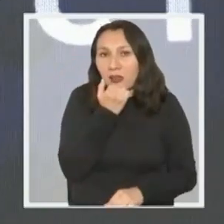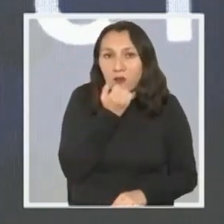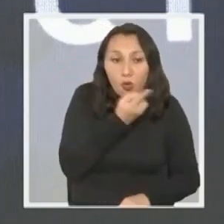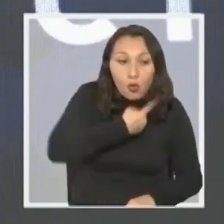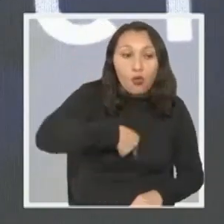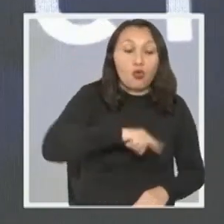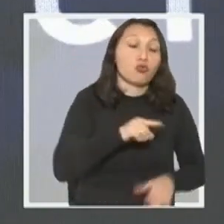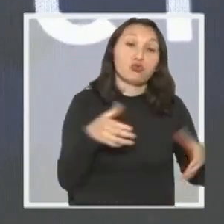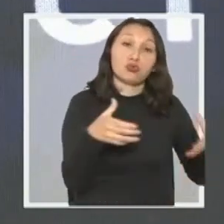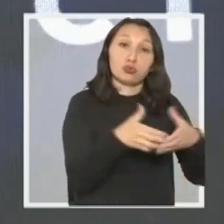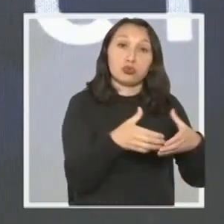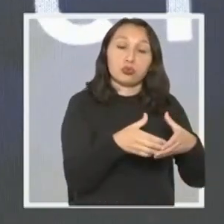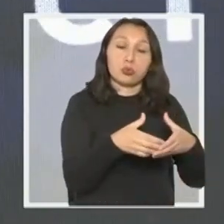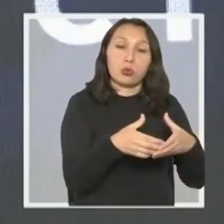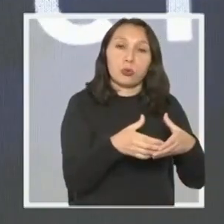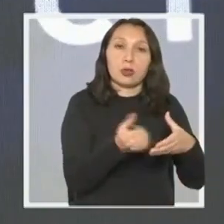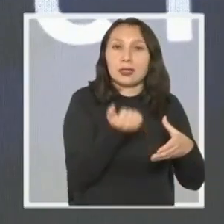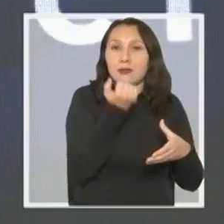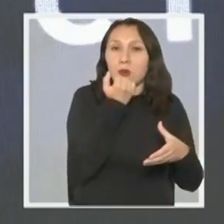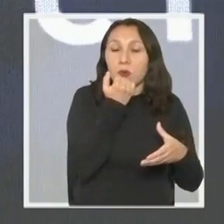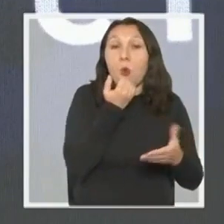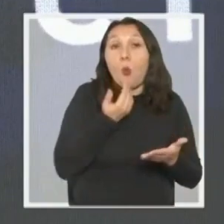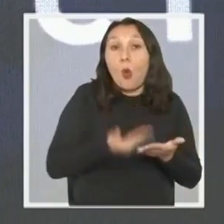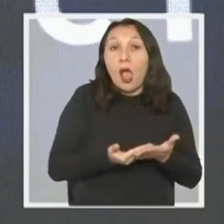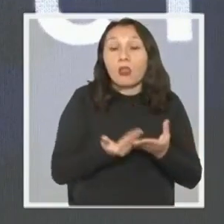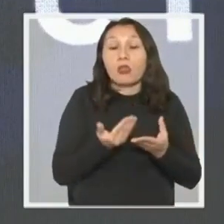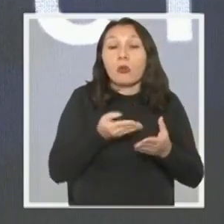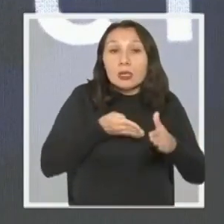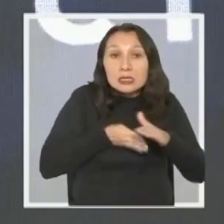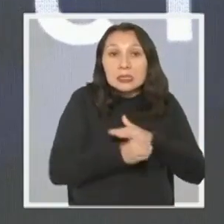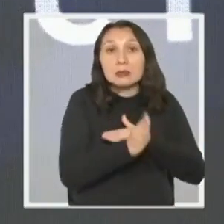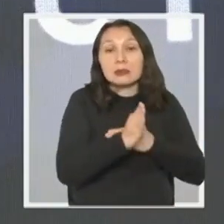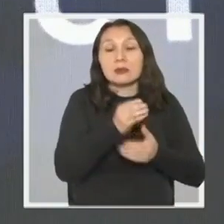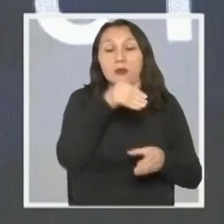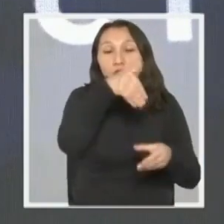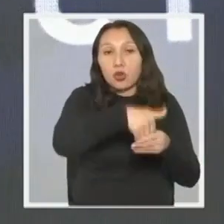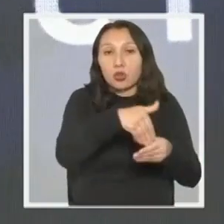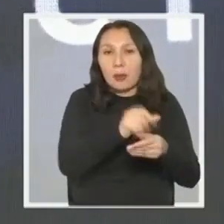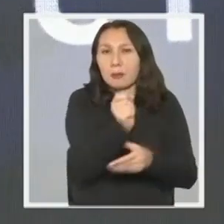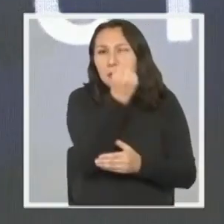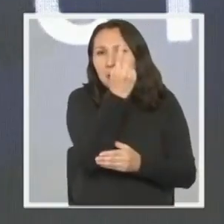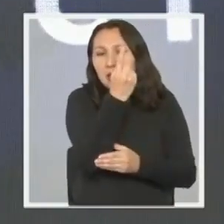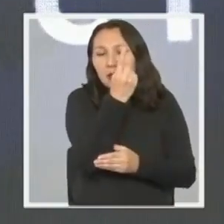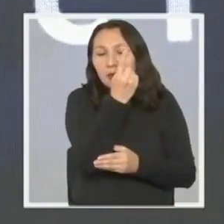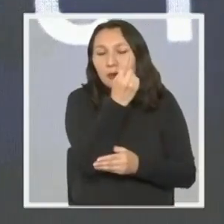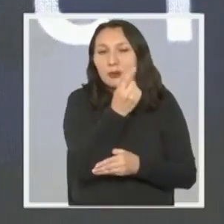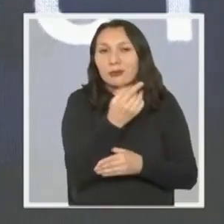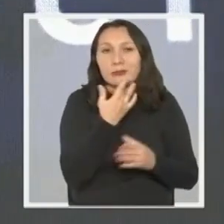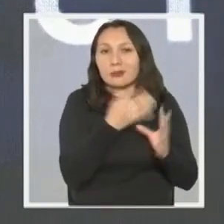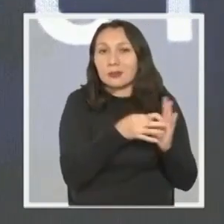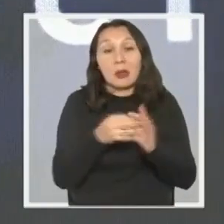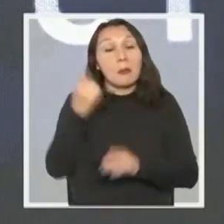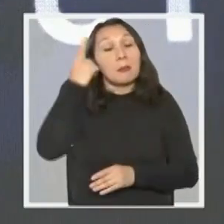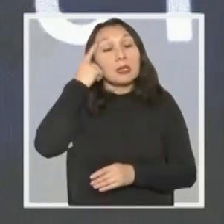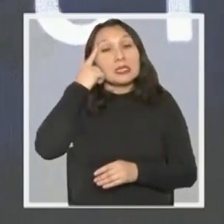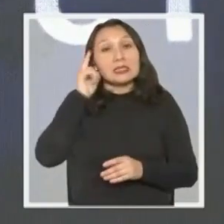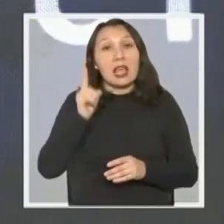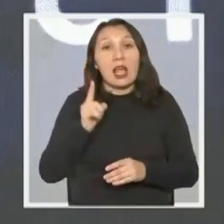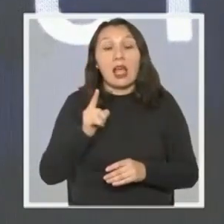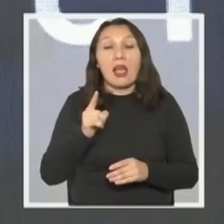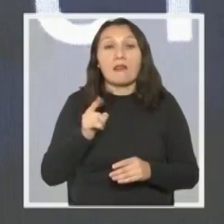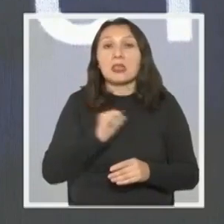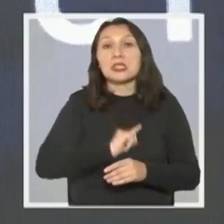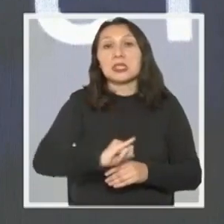sector cuando tuvimos el plebiscito de entrada. En el sentido de creer que los péndulos